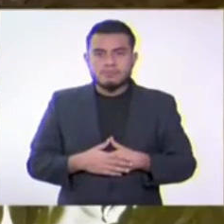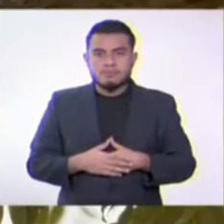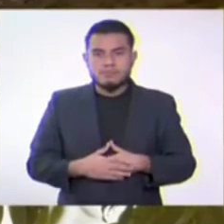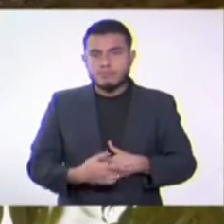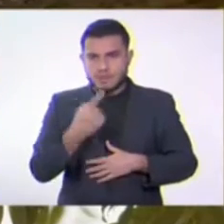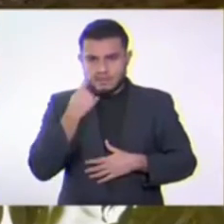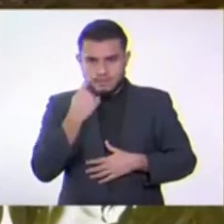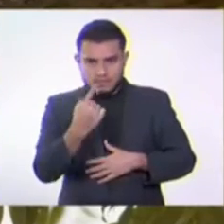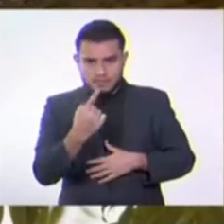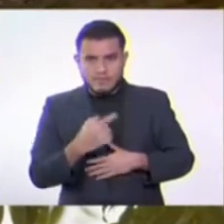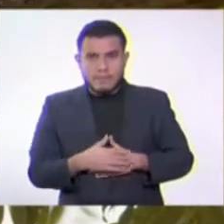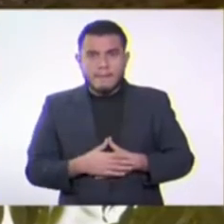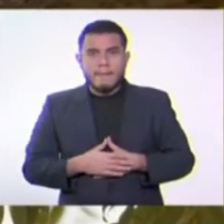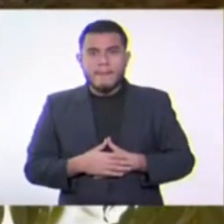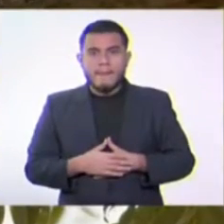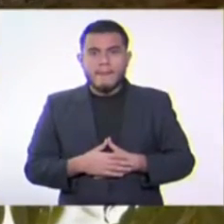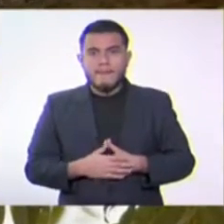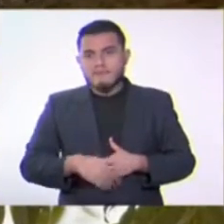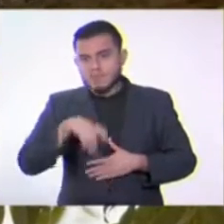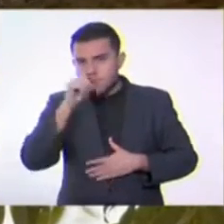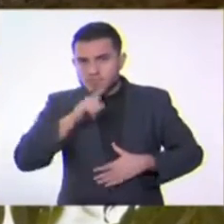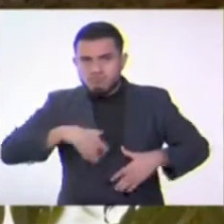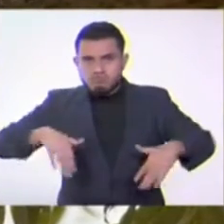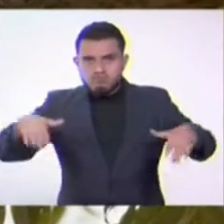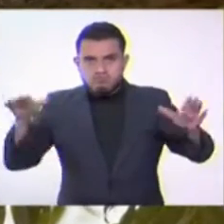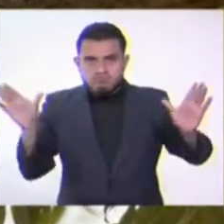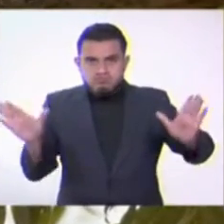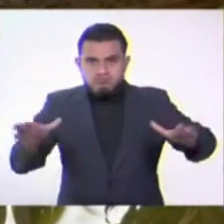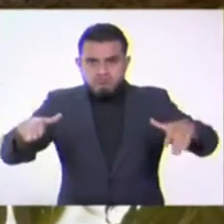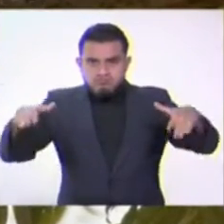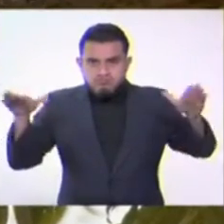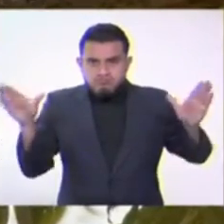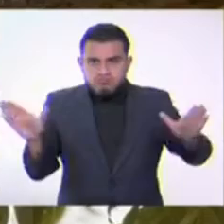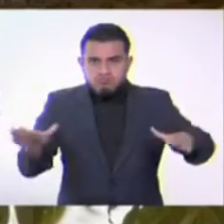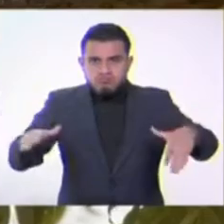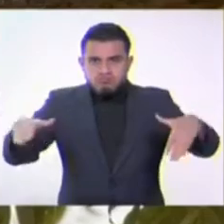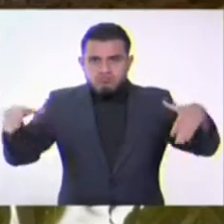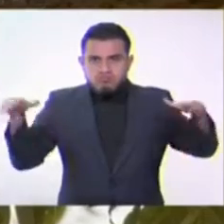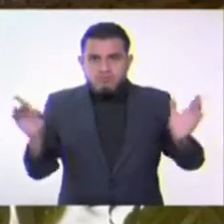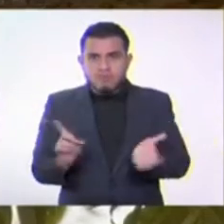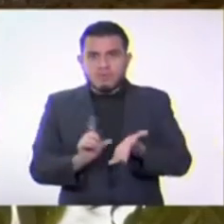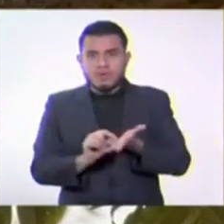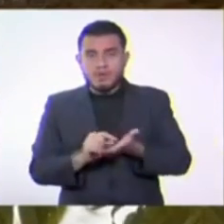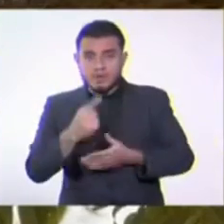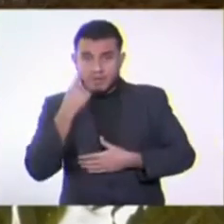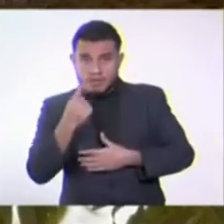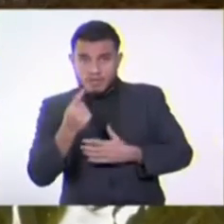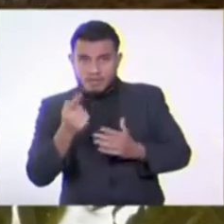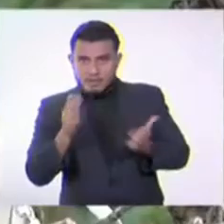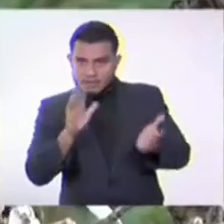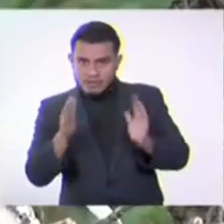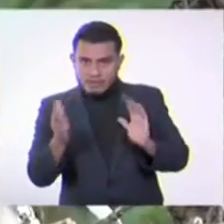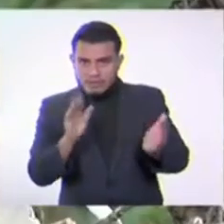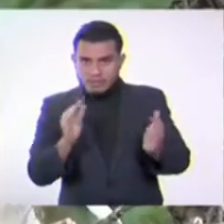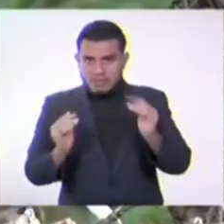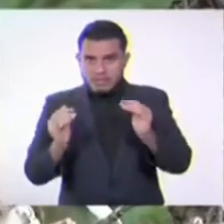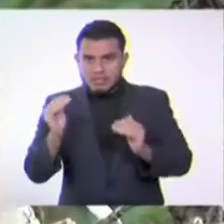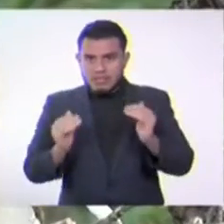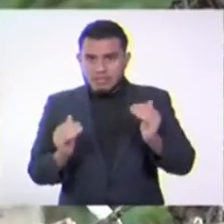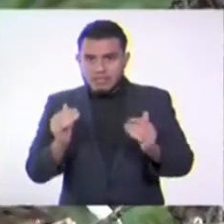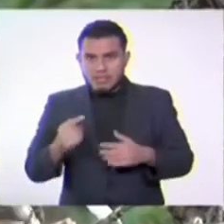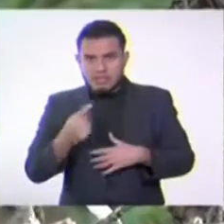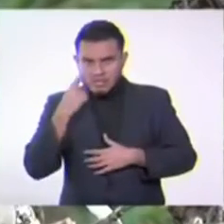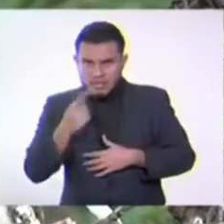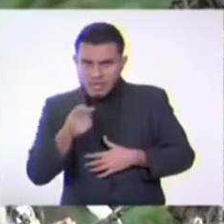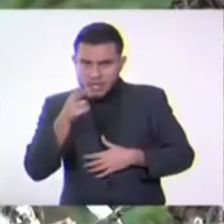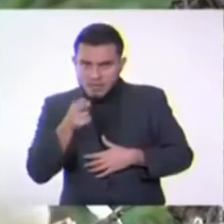Observa, este es un gavilán pollero. Fíjate en las similitudes o diferencias con este otro. ¿Dirías que son